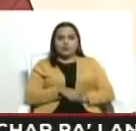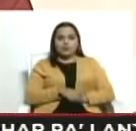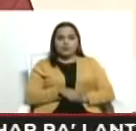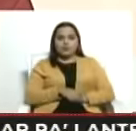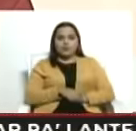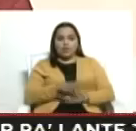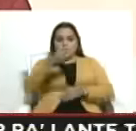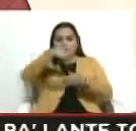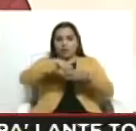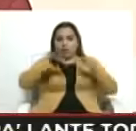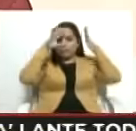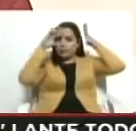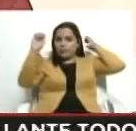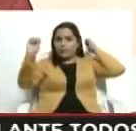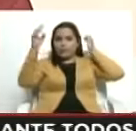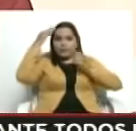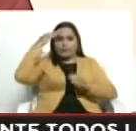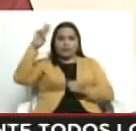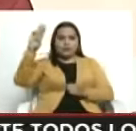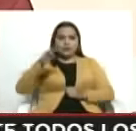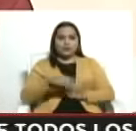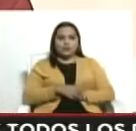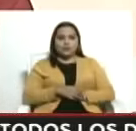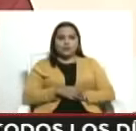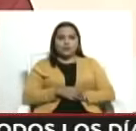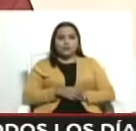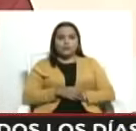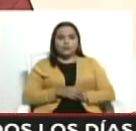en la Embajada de México.